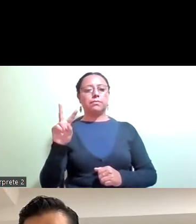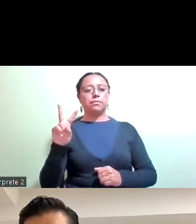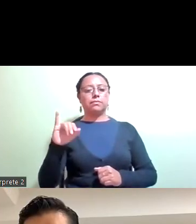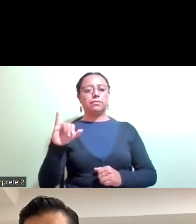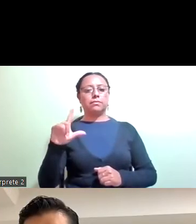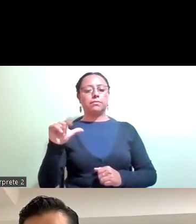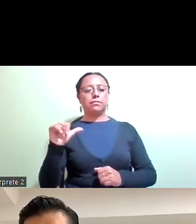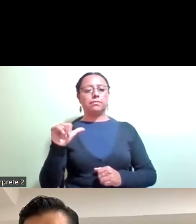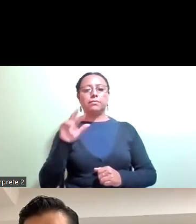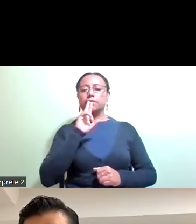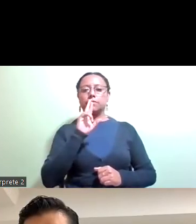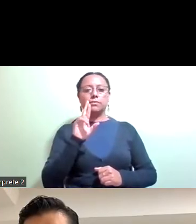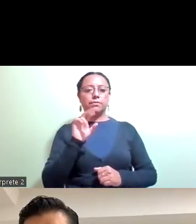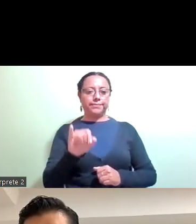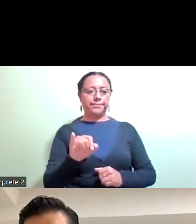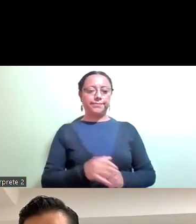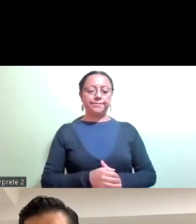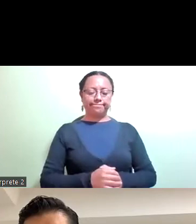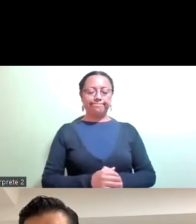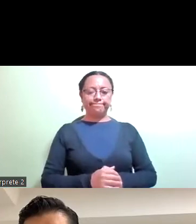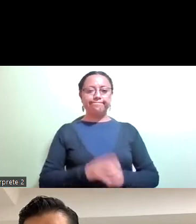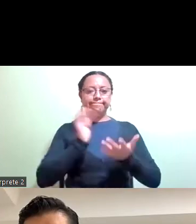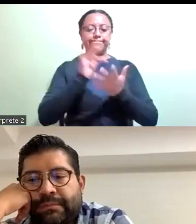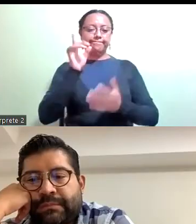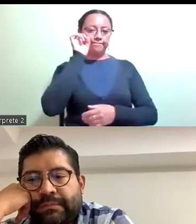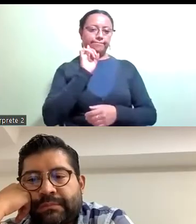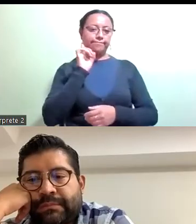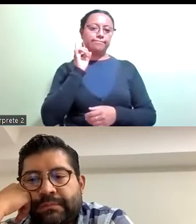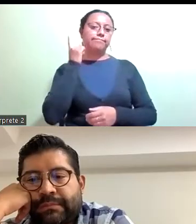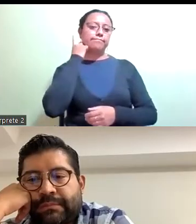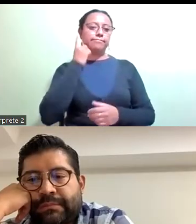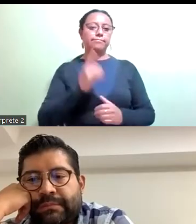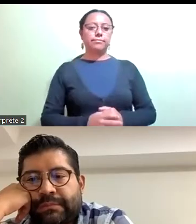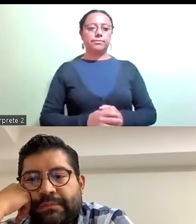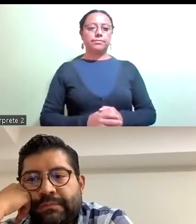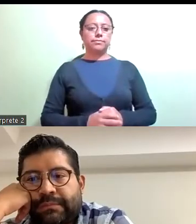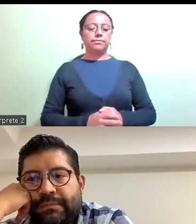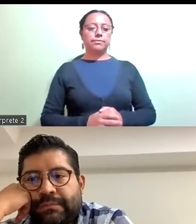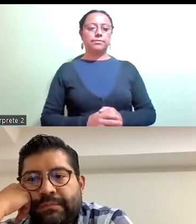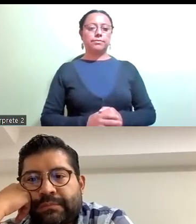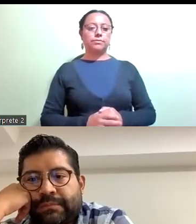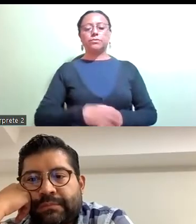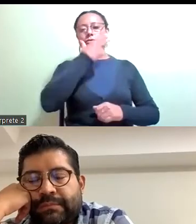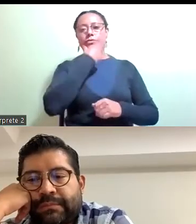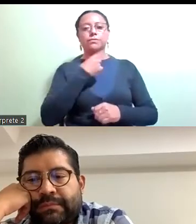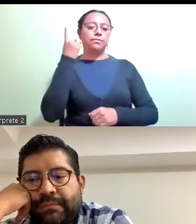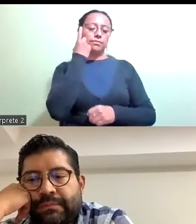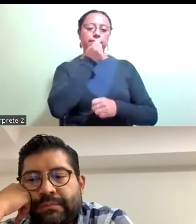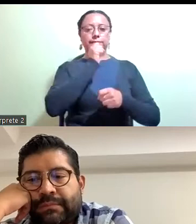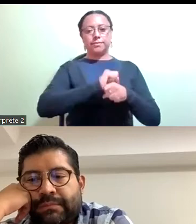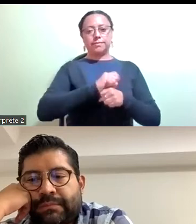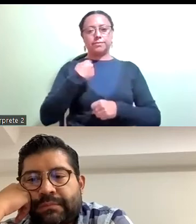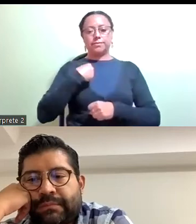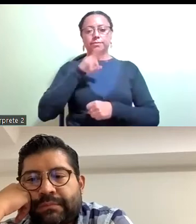Marta Diputada. Ávila, a favor. Gracias, diputada. Diputada No, Miriam. diputado secretario, a favor. De